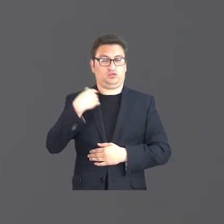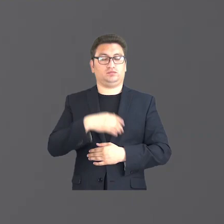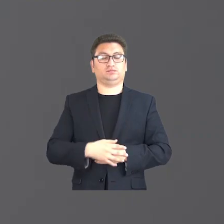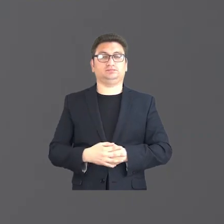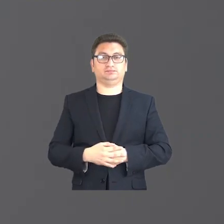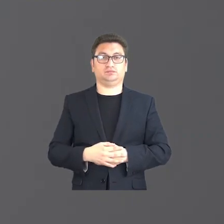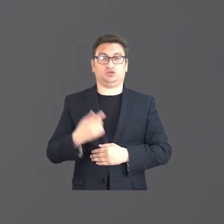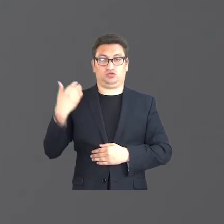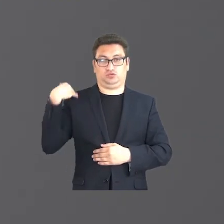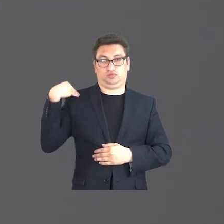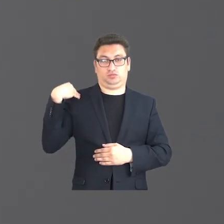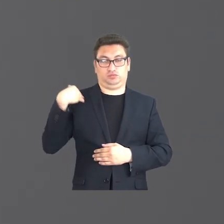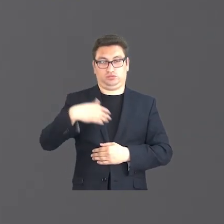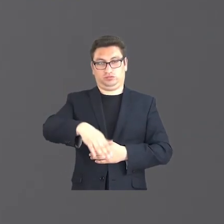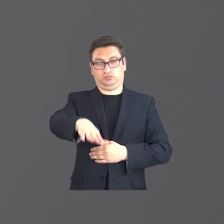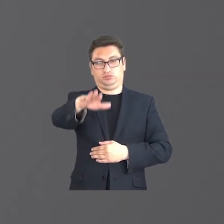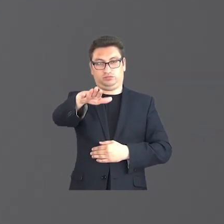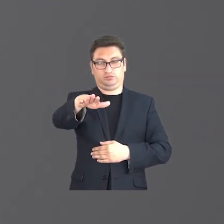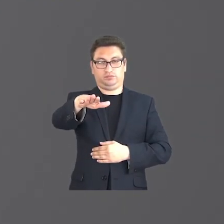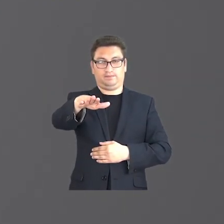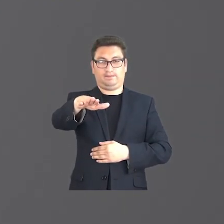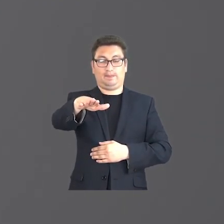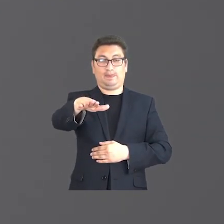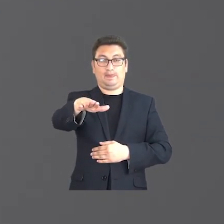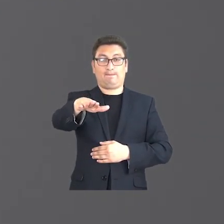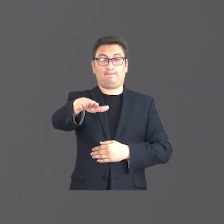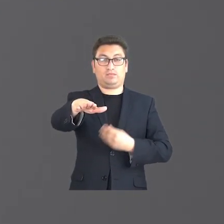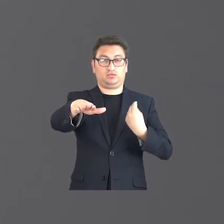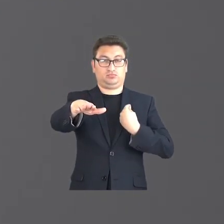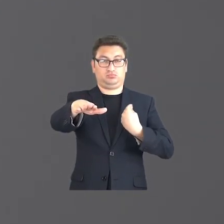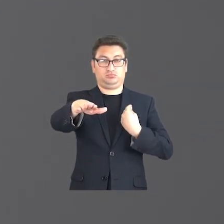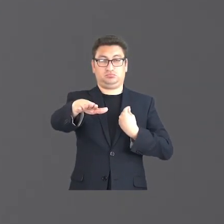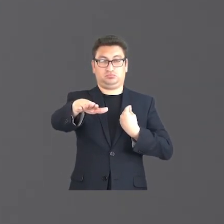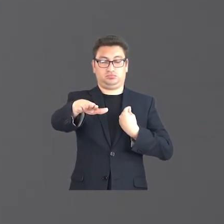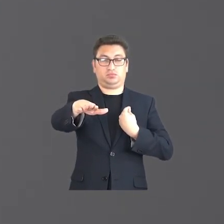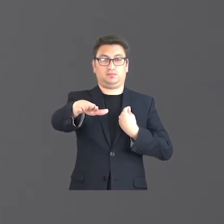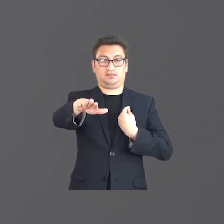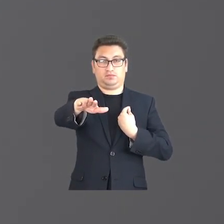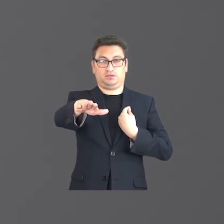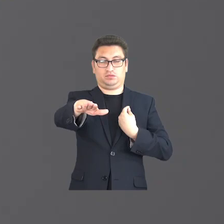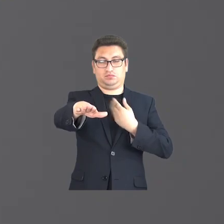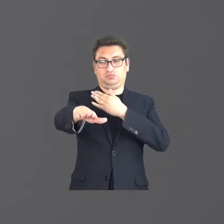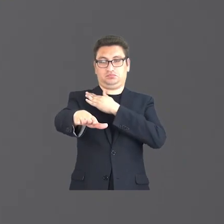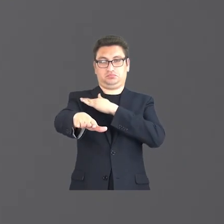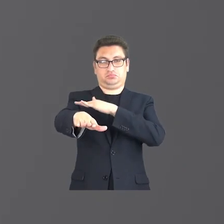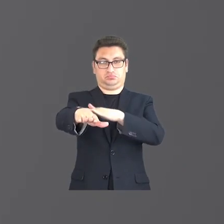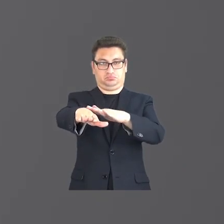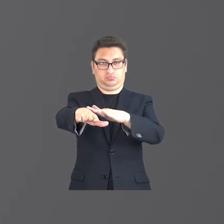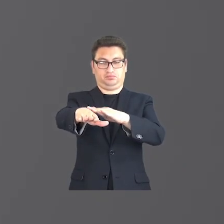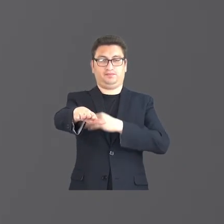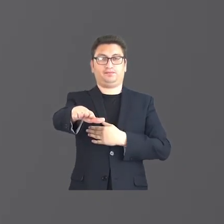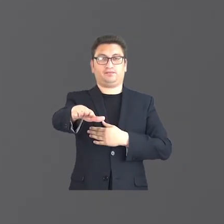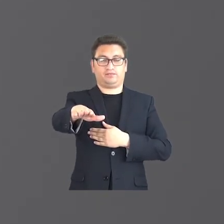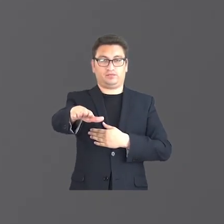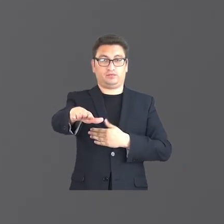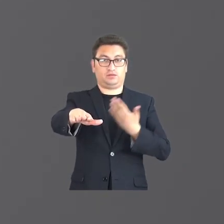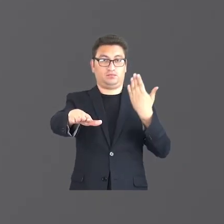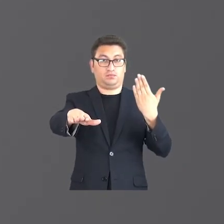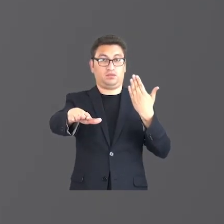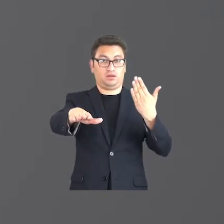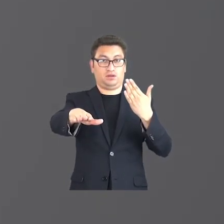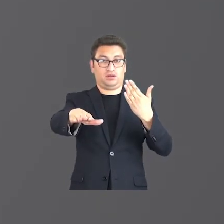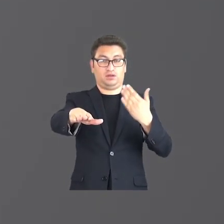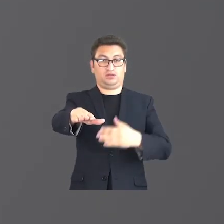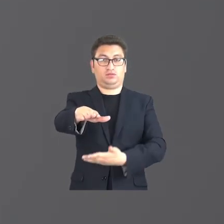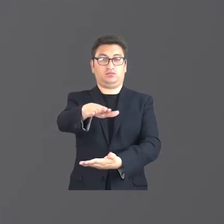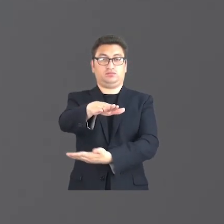Extiende tu brazo frente a ti. Mantén el brazo recto. Colócalo a la altura de los hombros. Con la otra mano, aprieta